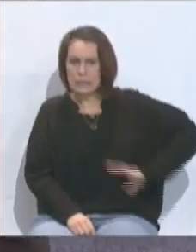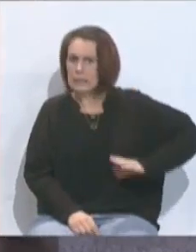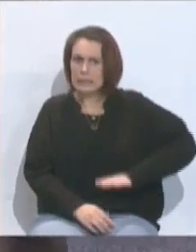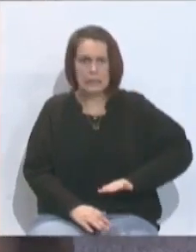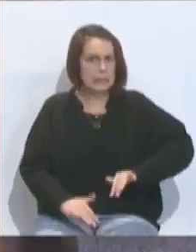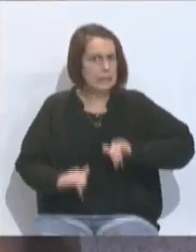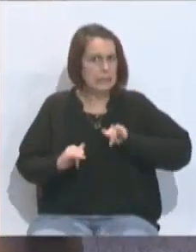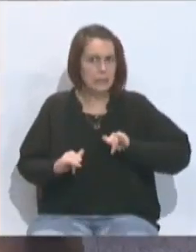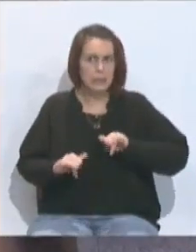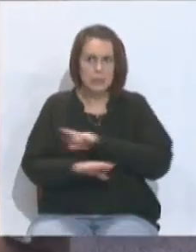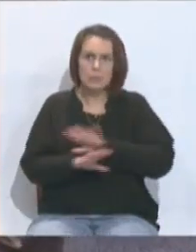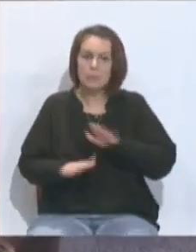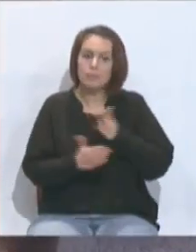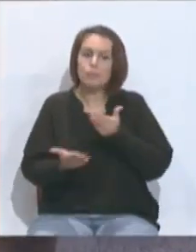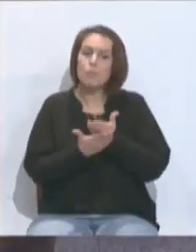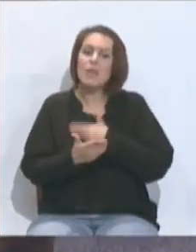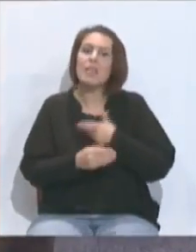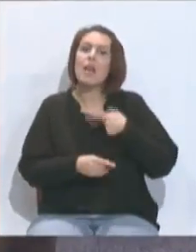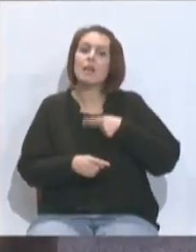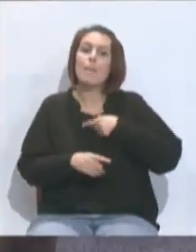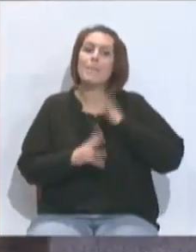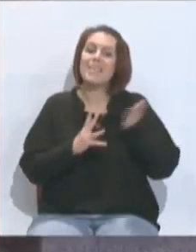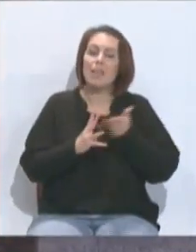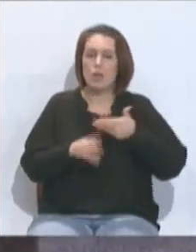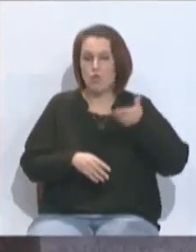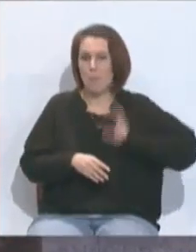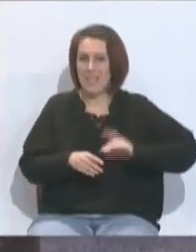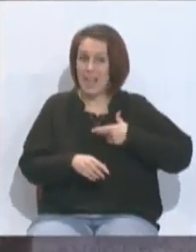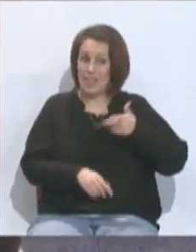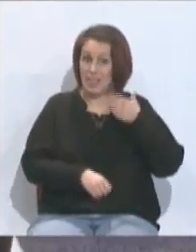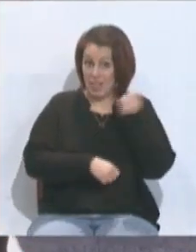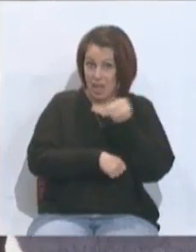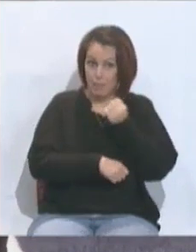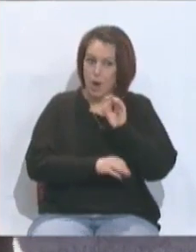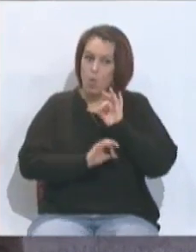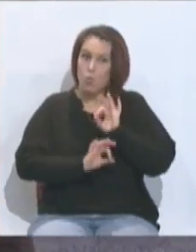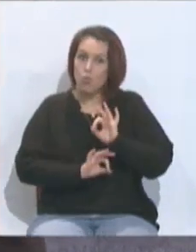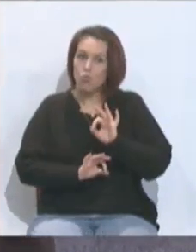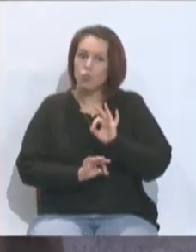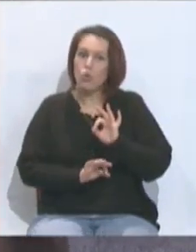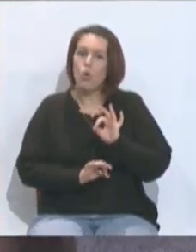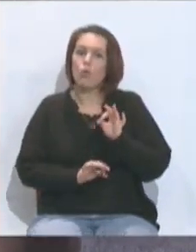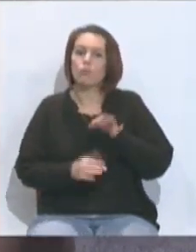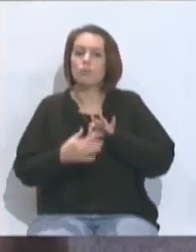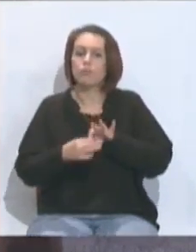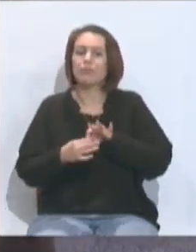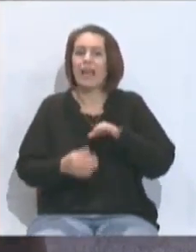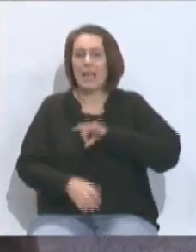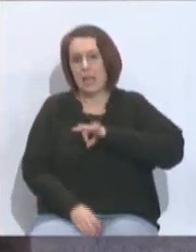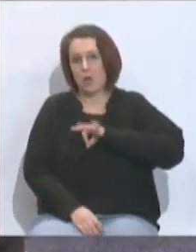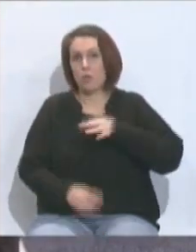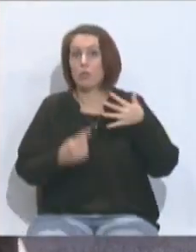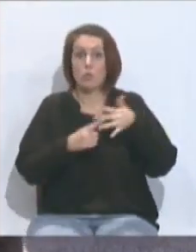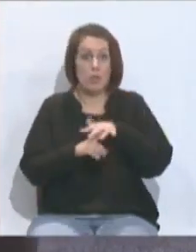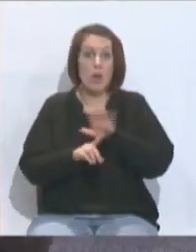sus nóminas. Reclaman más de la mitad de la nómina del mes de diciembre y la correspondiente al mes de enero, una